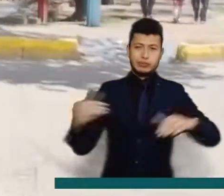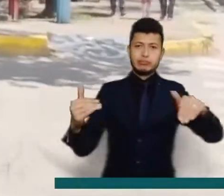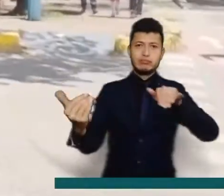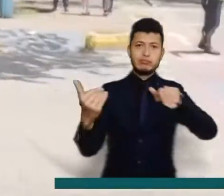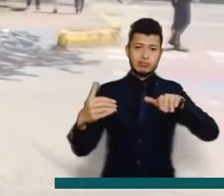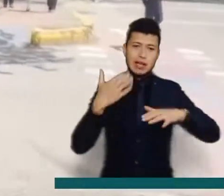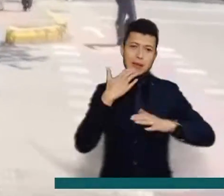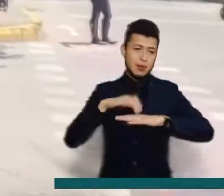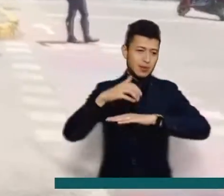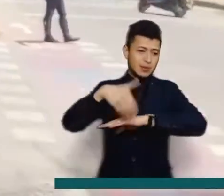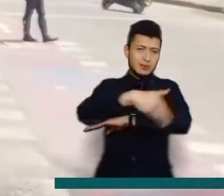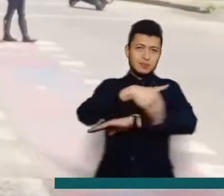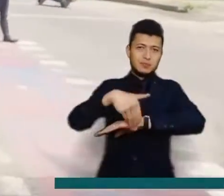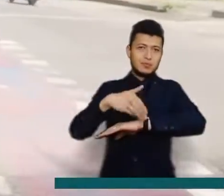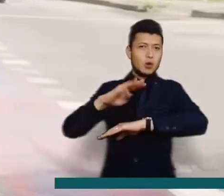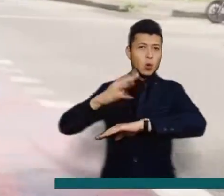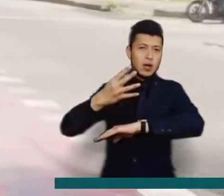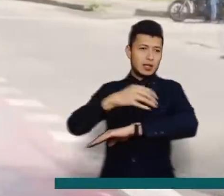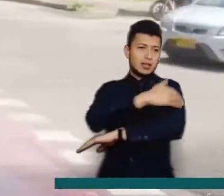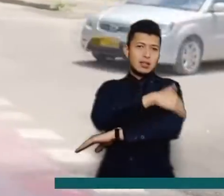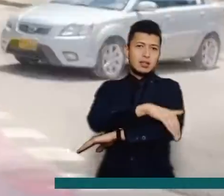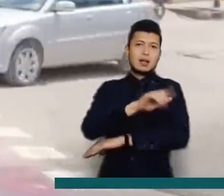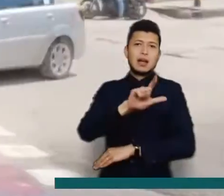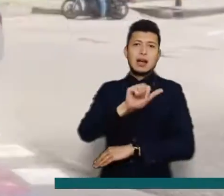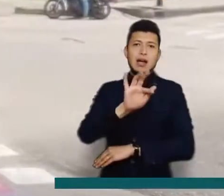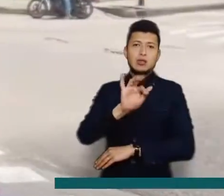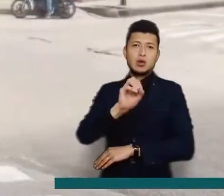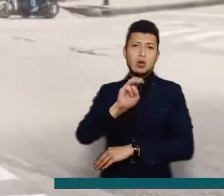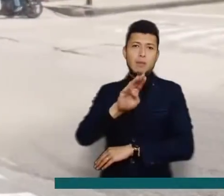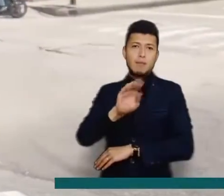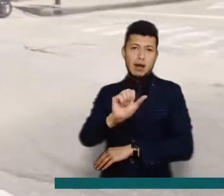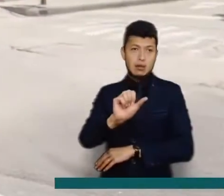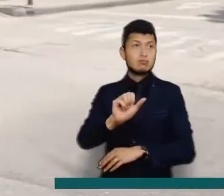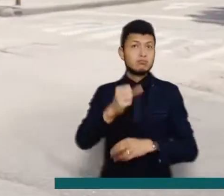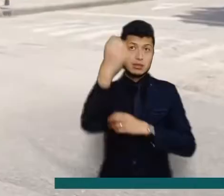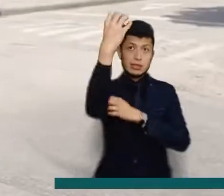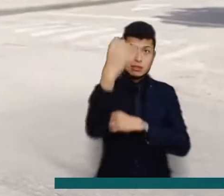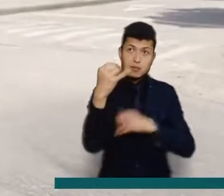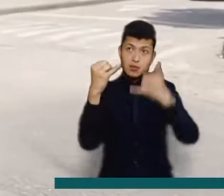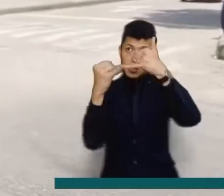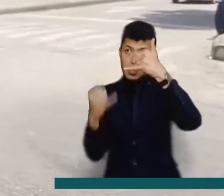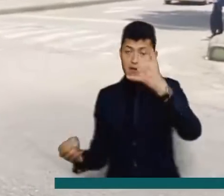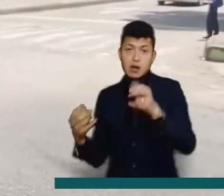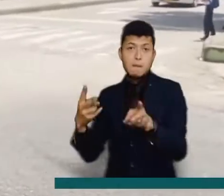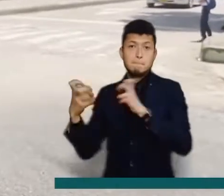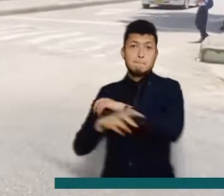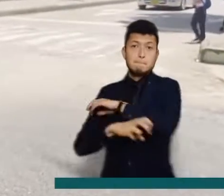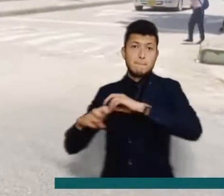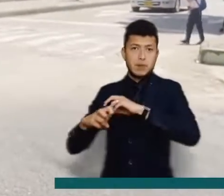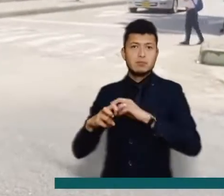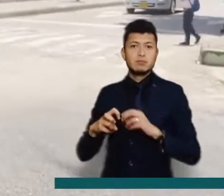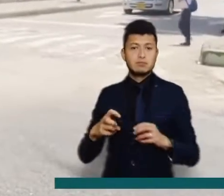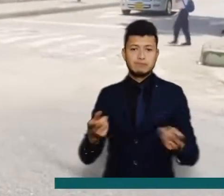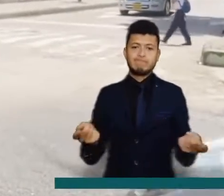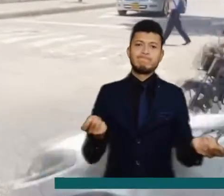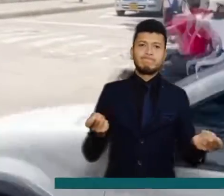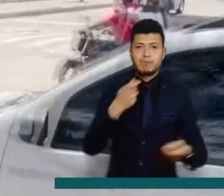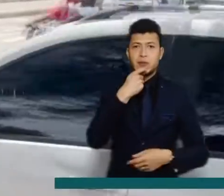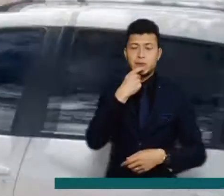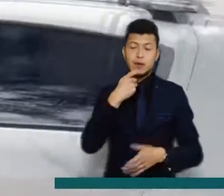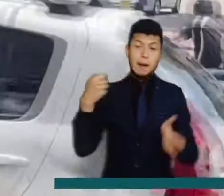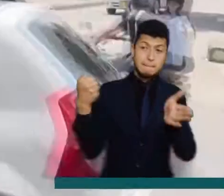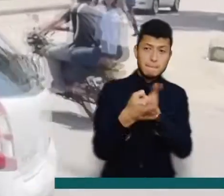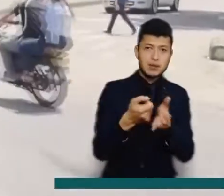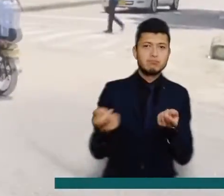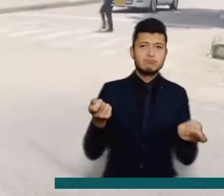carrera cuarta con avenida La Toma, en donde se han hurtado el cable de los semáforos, lo anterior para evitar los accidentes de tránsito y